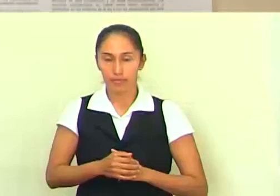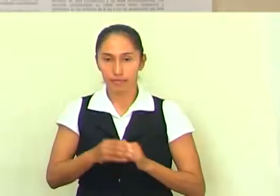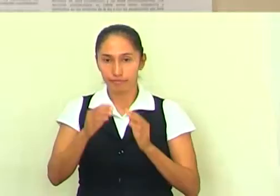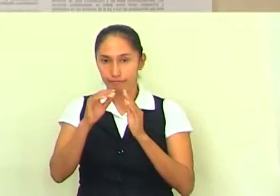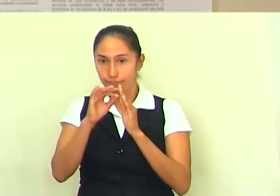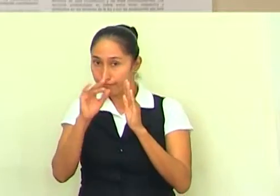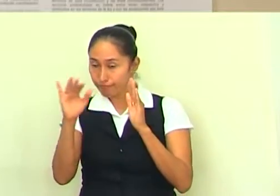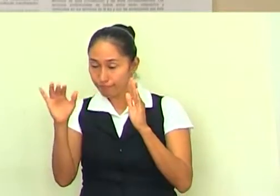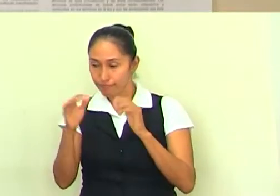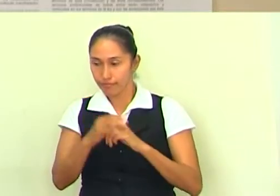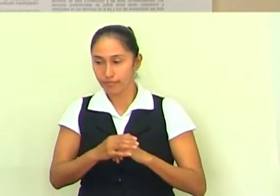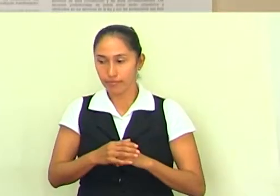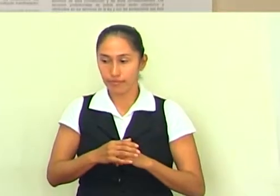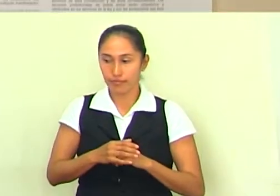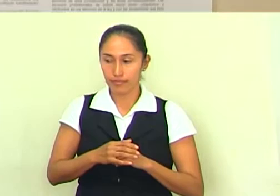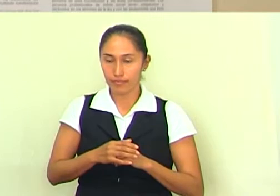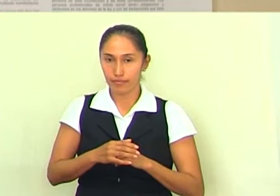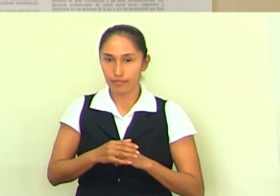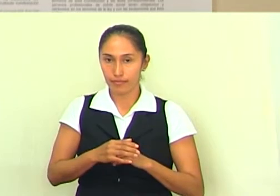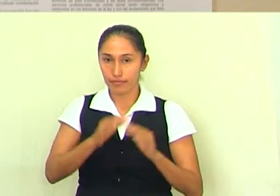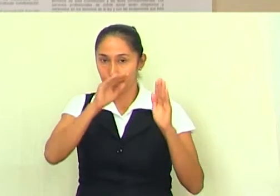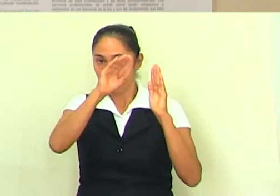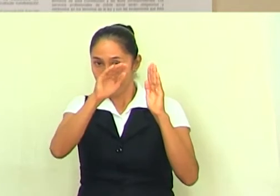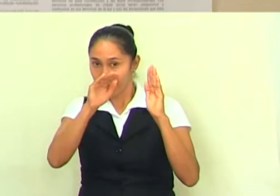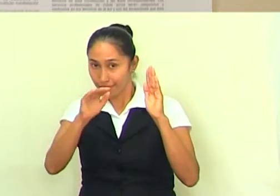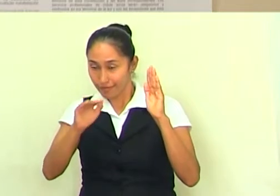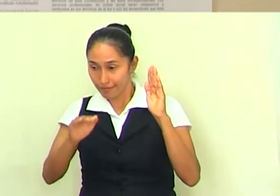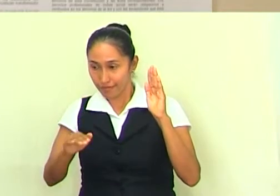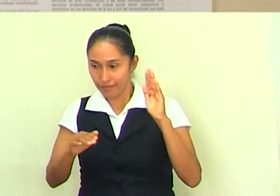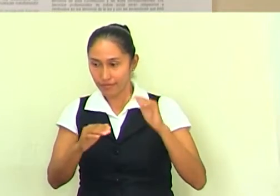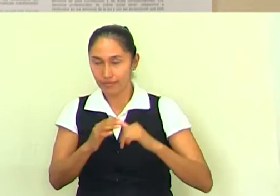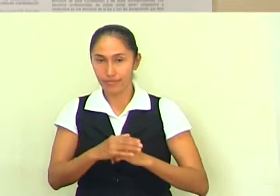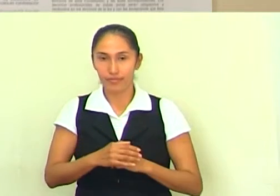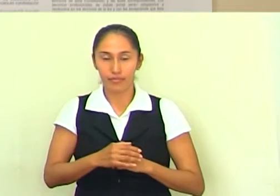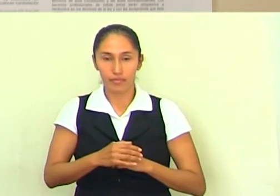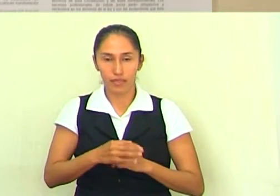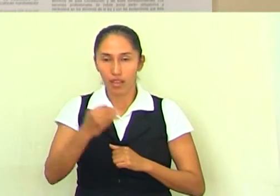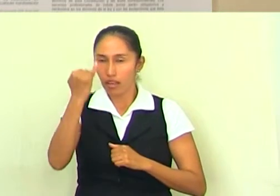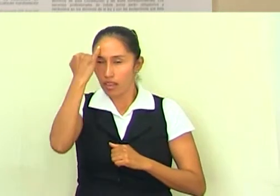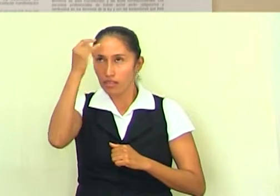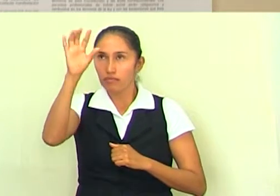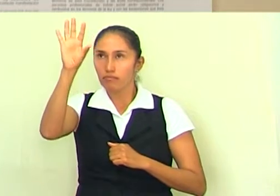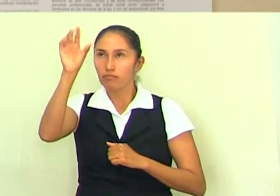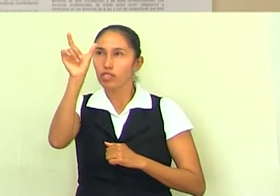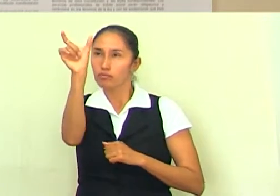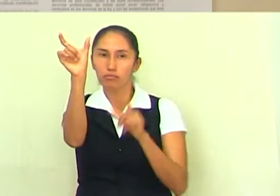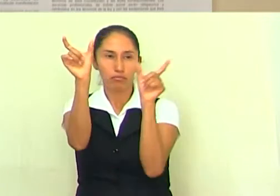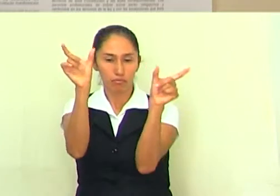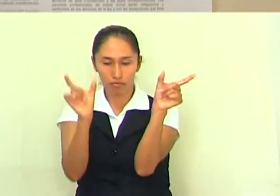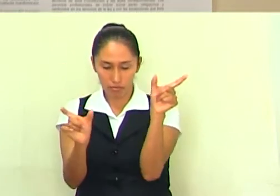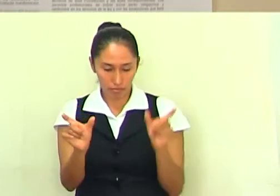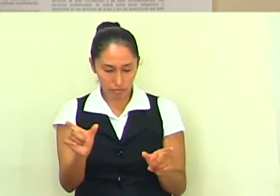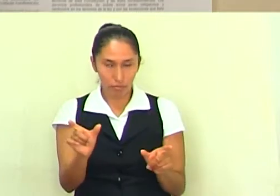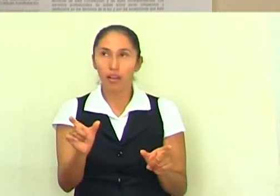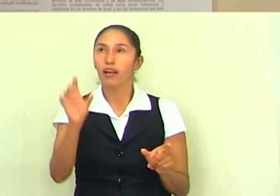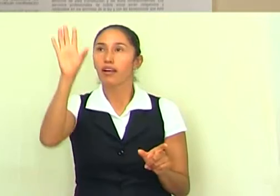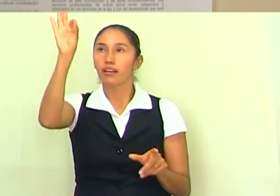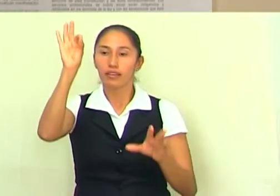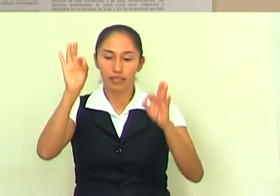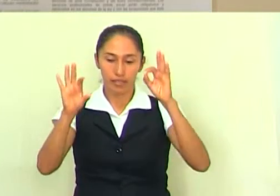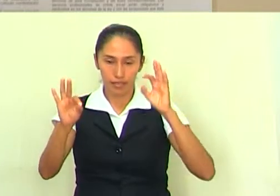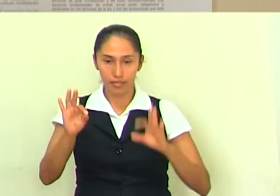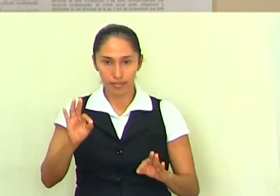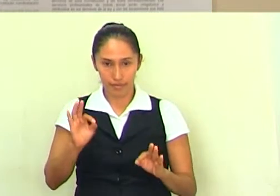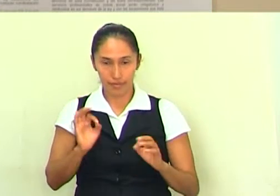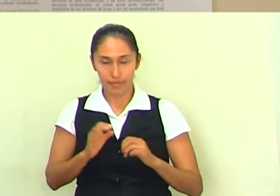para que podamos aterrizarlo en la siguiente sesión. Que ubiques los conceptos. Una lectura transversal, vayas